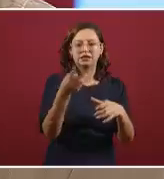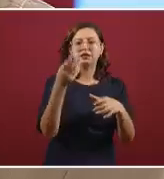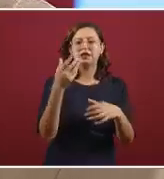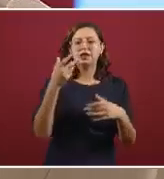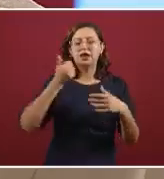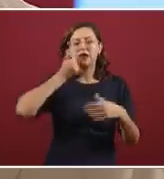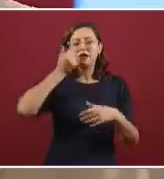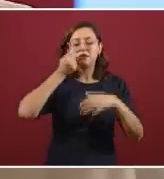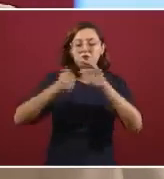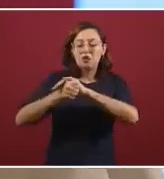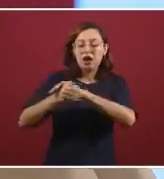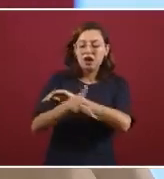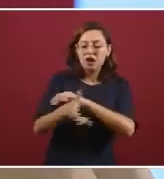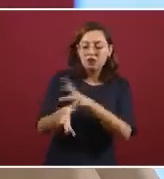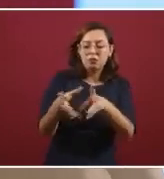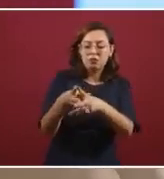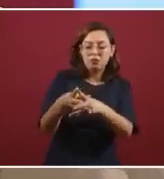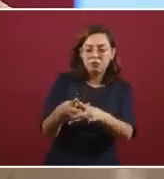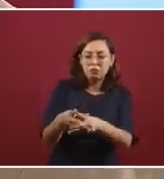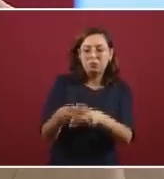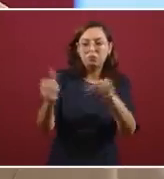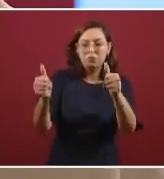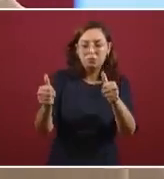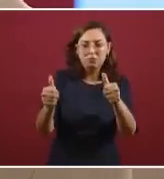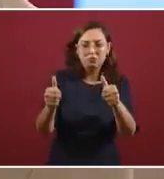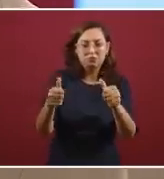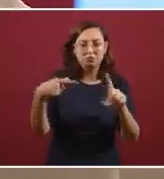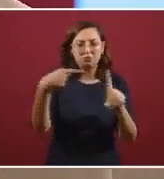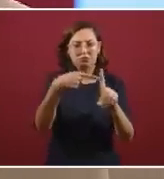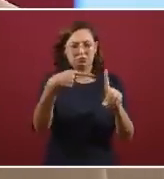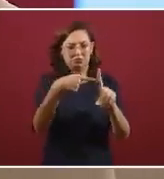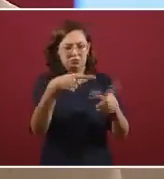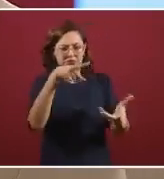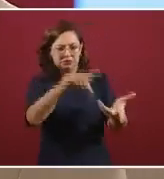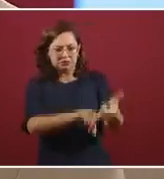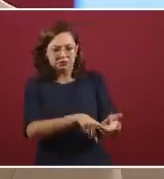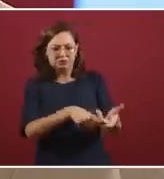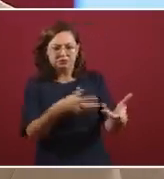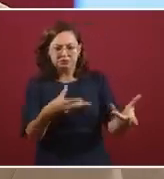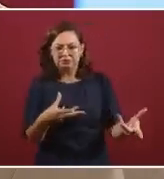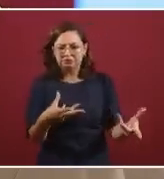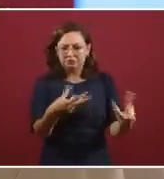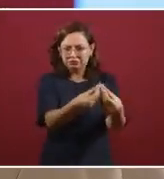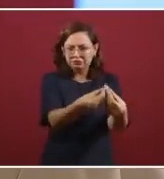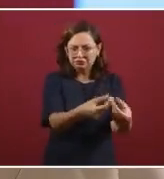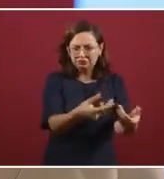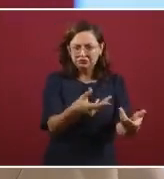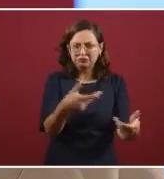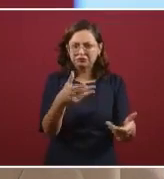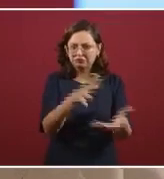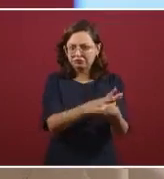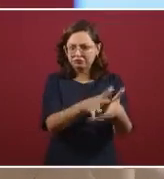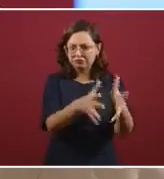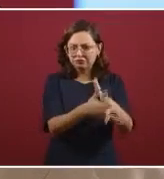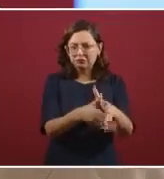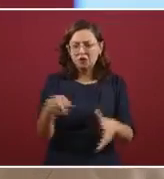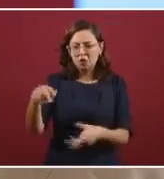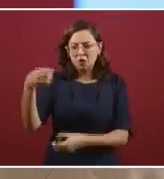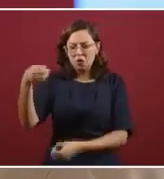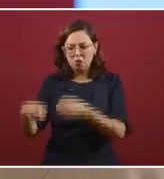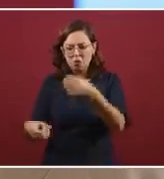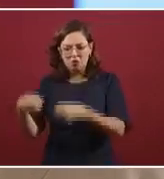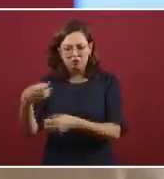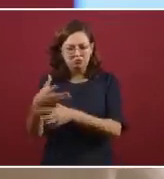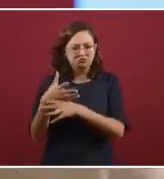Ayotzinapa. El juez determinó que no existían elementos para acreditar el delito